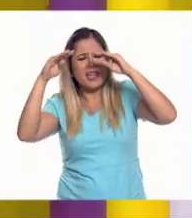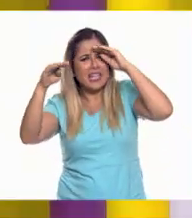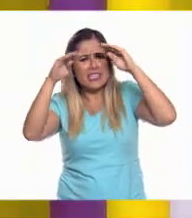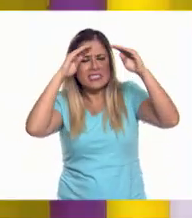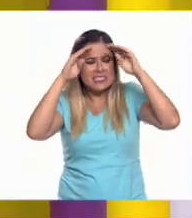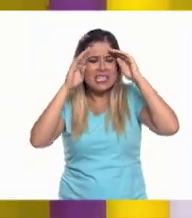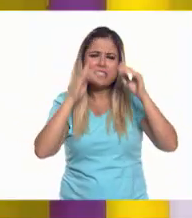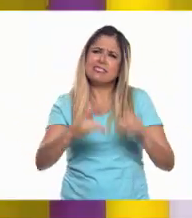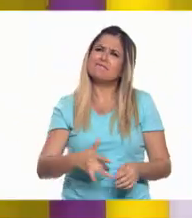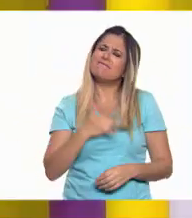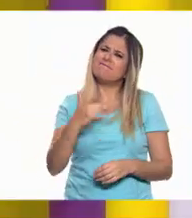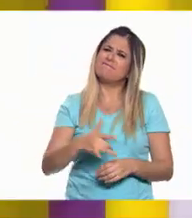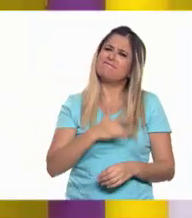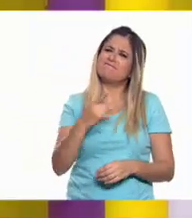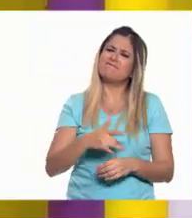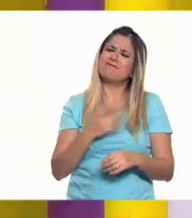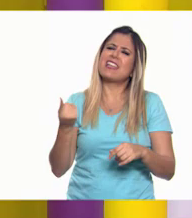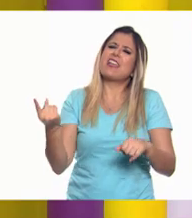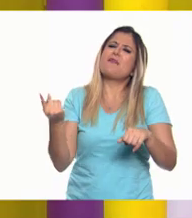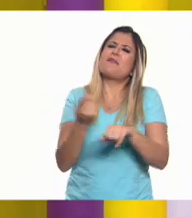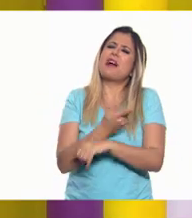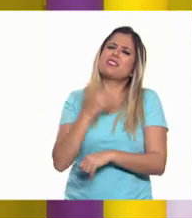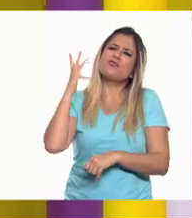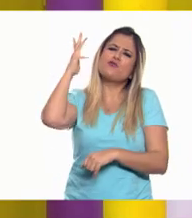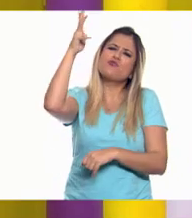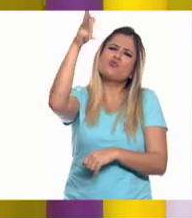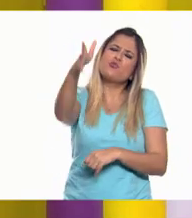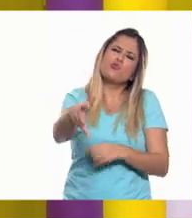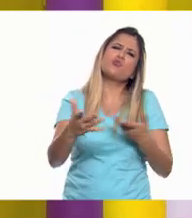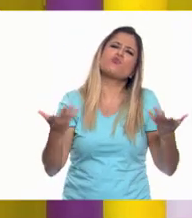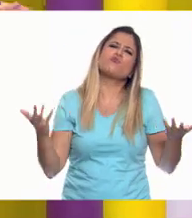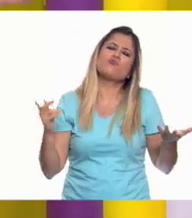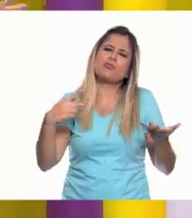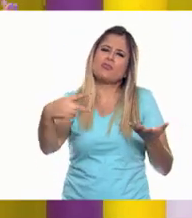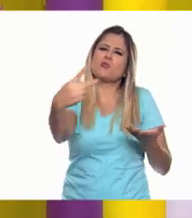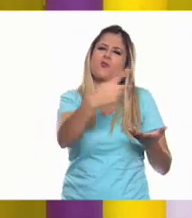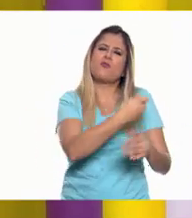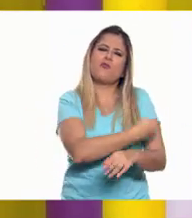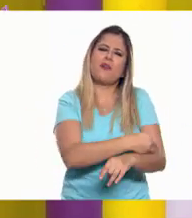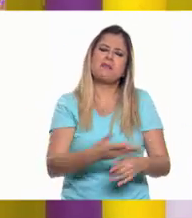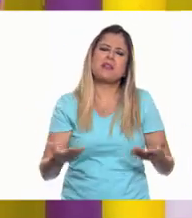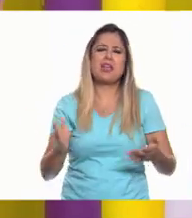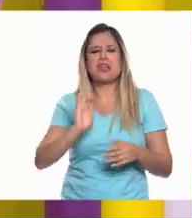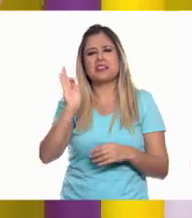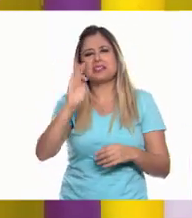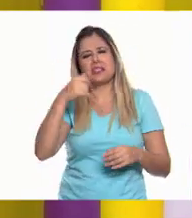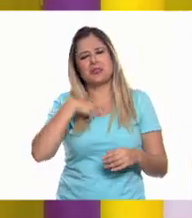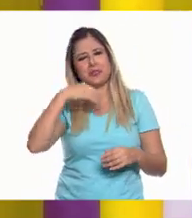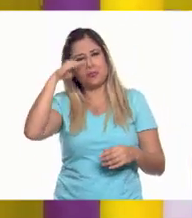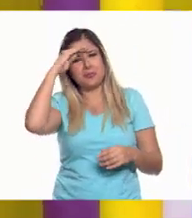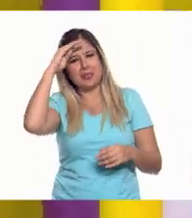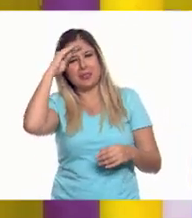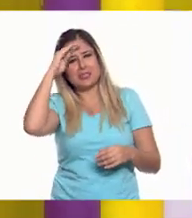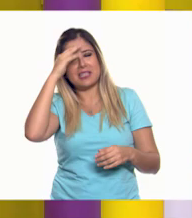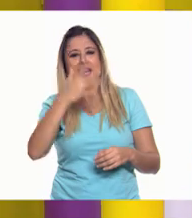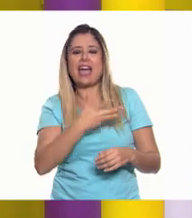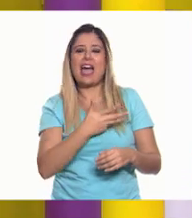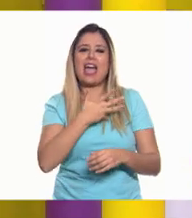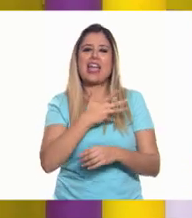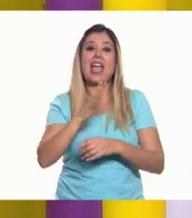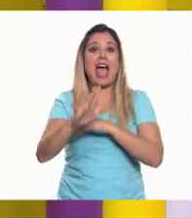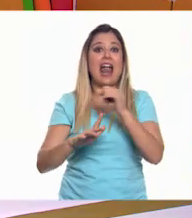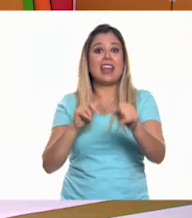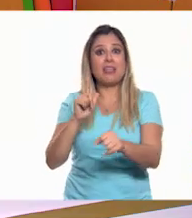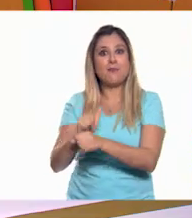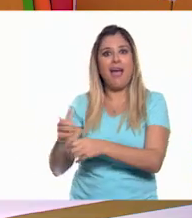todo aquello que puede envolver a mi familia después, en el futuro. Estoy pensando, probablemente tengamos un animal de